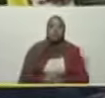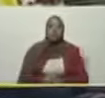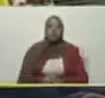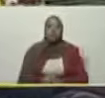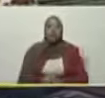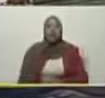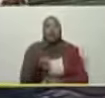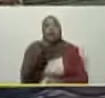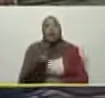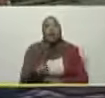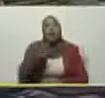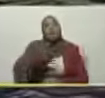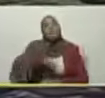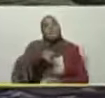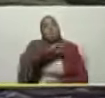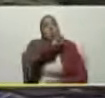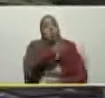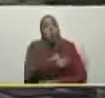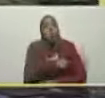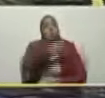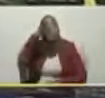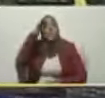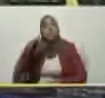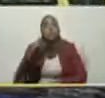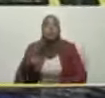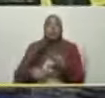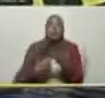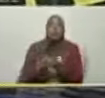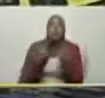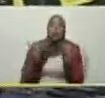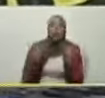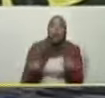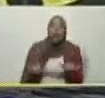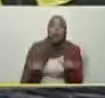Usted que también tiene poder, Almirante Ceballos, Padrino.